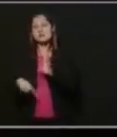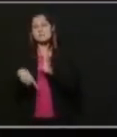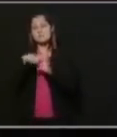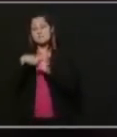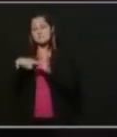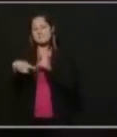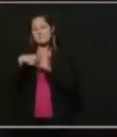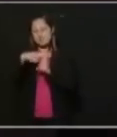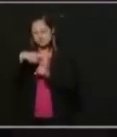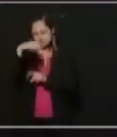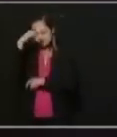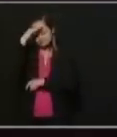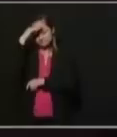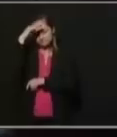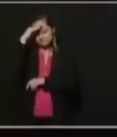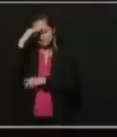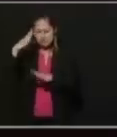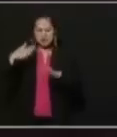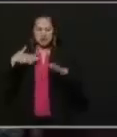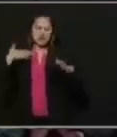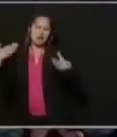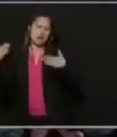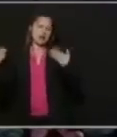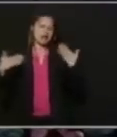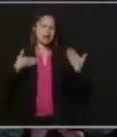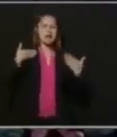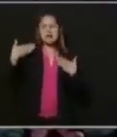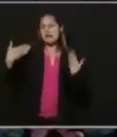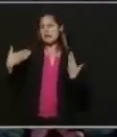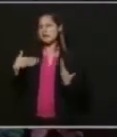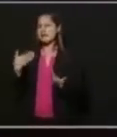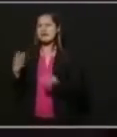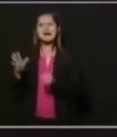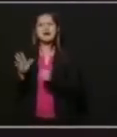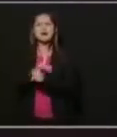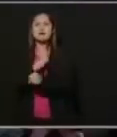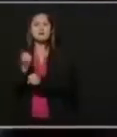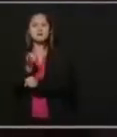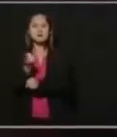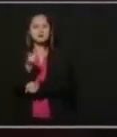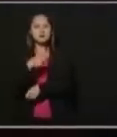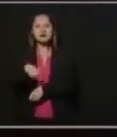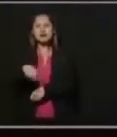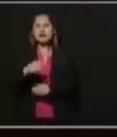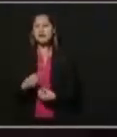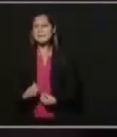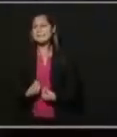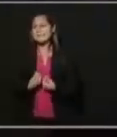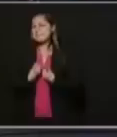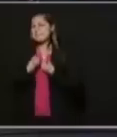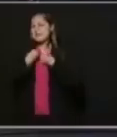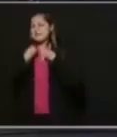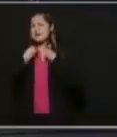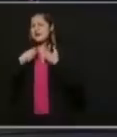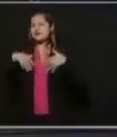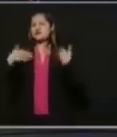alegría, porque tenemos la dicha enorme de vivir tiempos